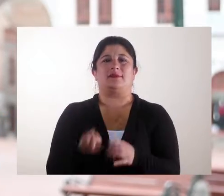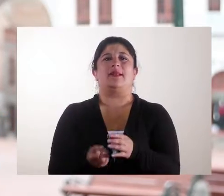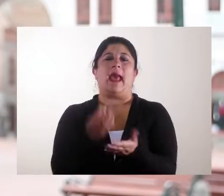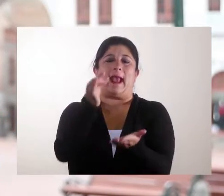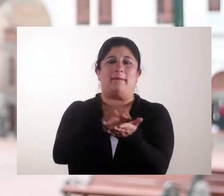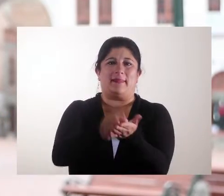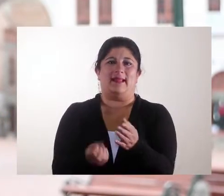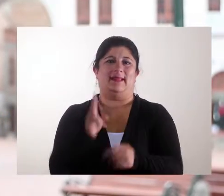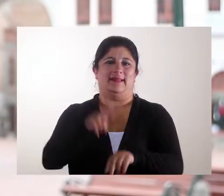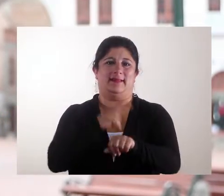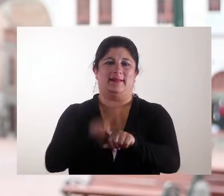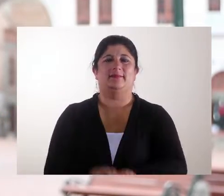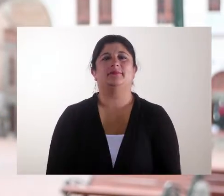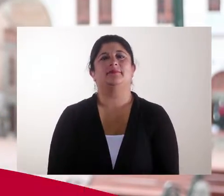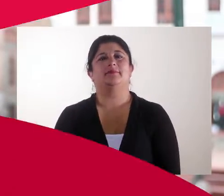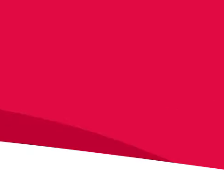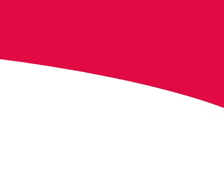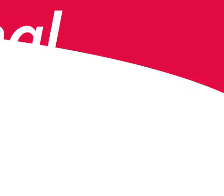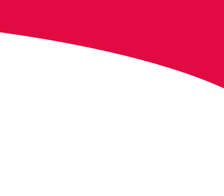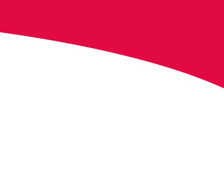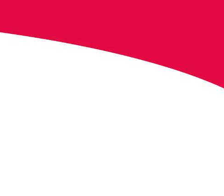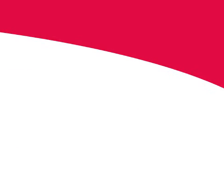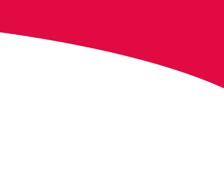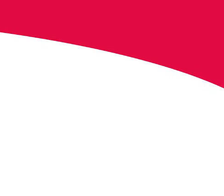de la ciudad capital de nuestro departamento.